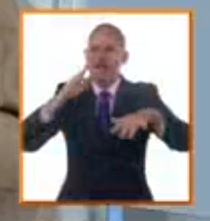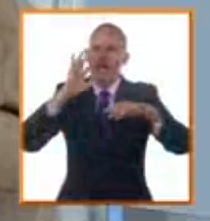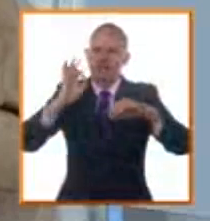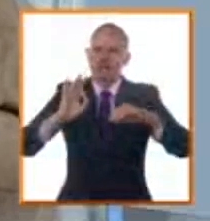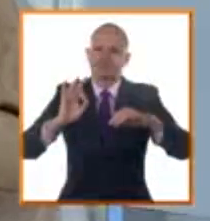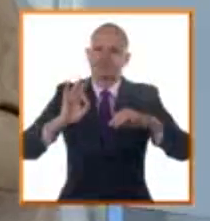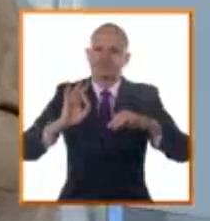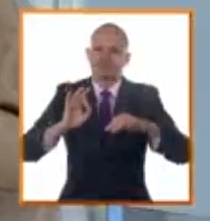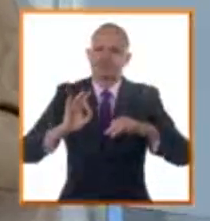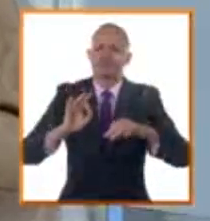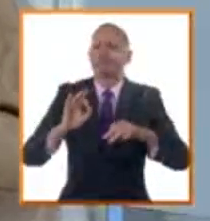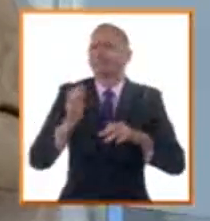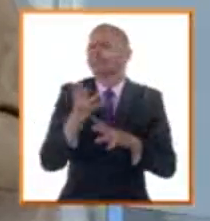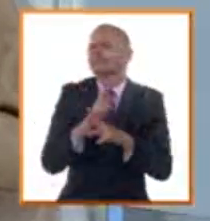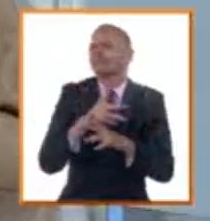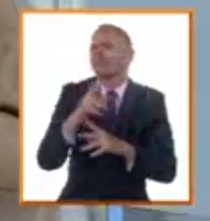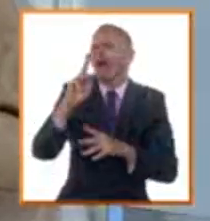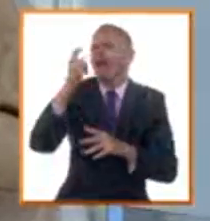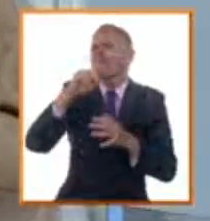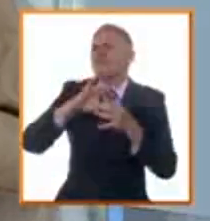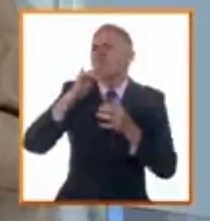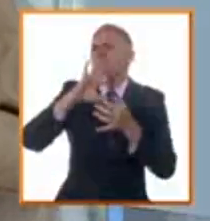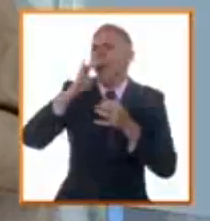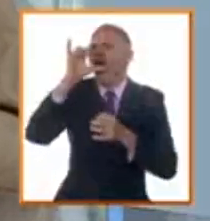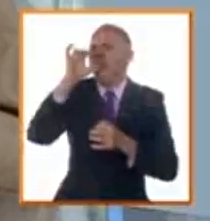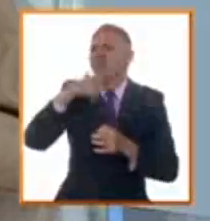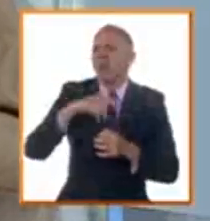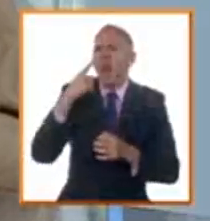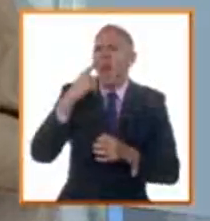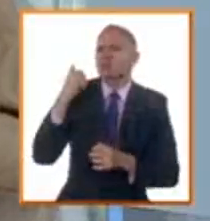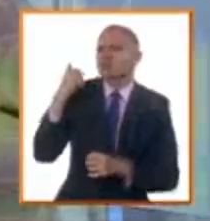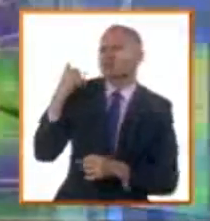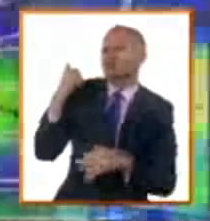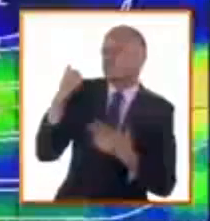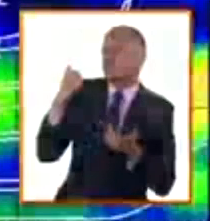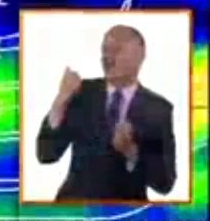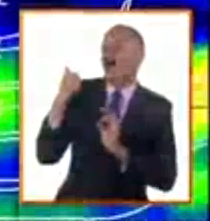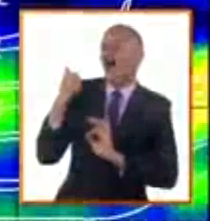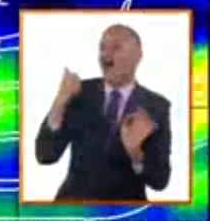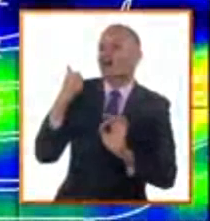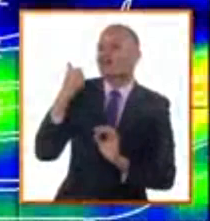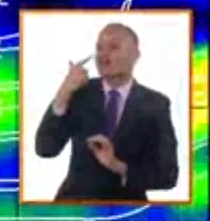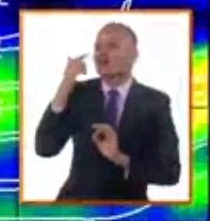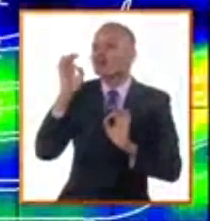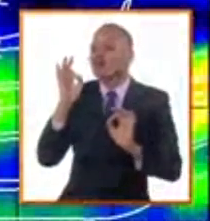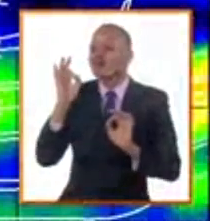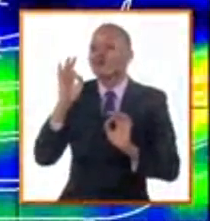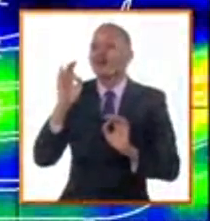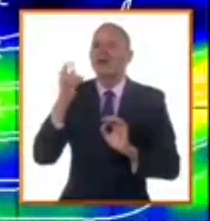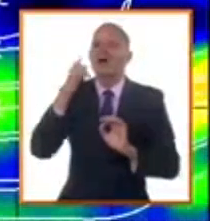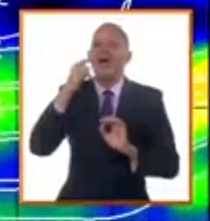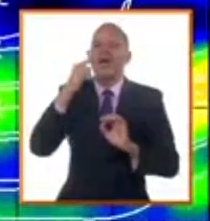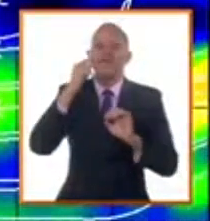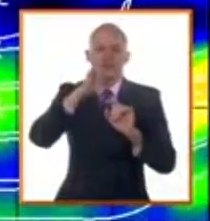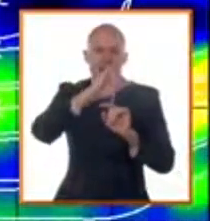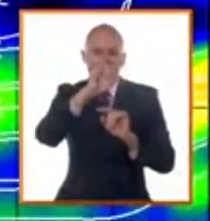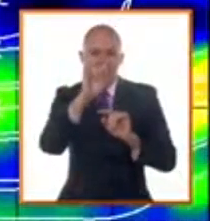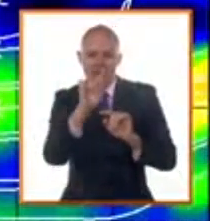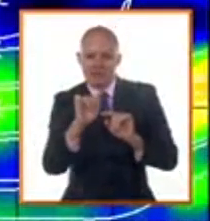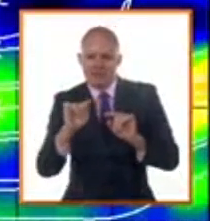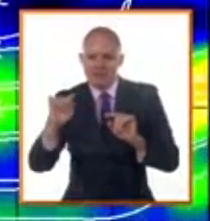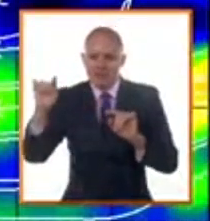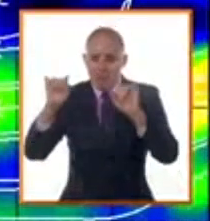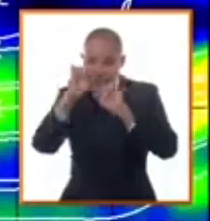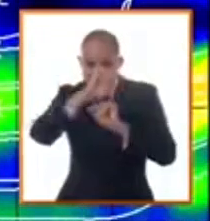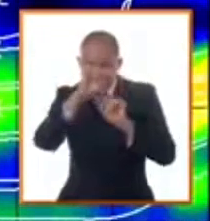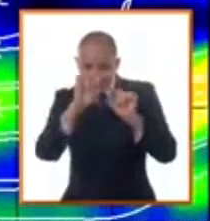esa imagen. La vaguada no es más que esa curva en forma de V que se puede apreciar sobre el sudeste del Golfo de México y la región occidental. En el sector ascendente de esa vaguada